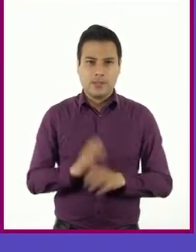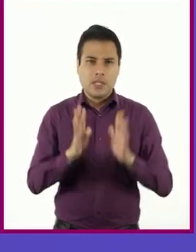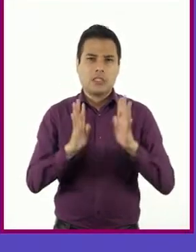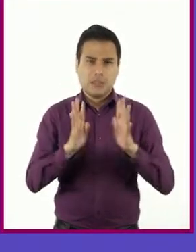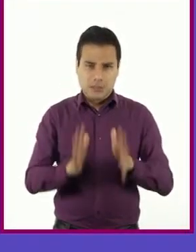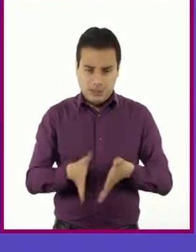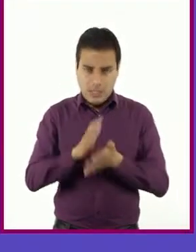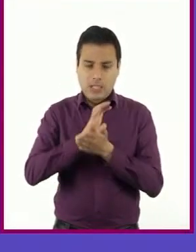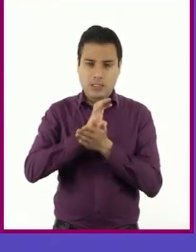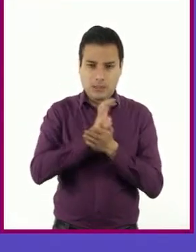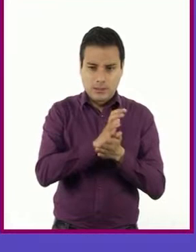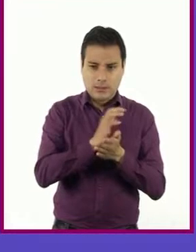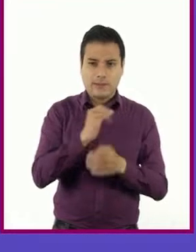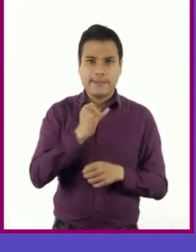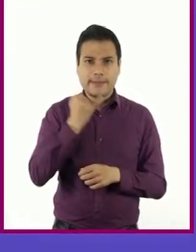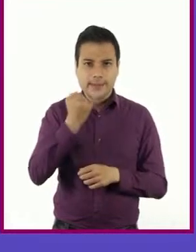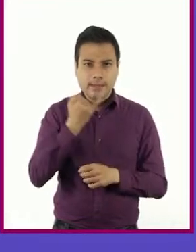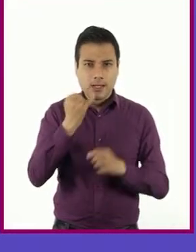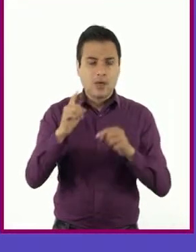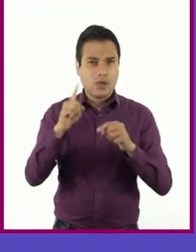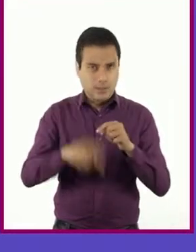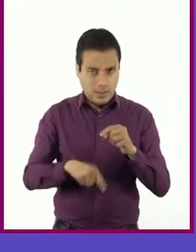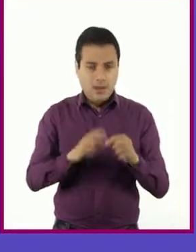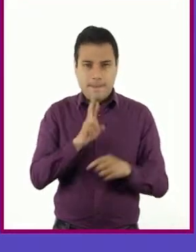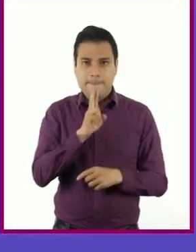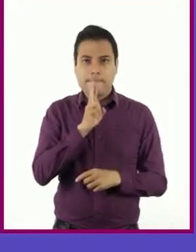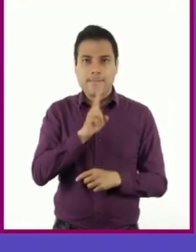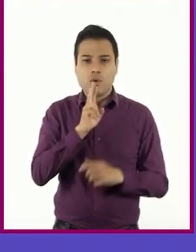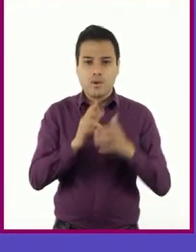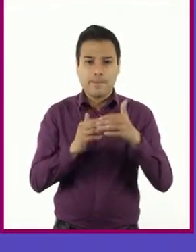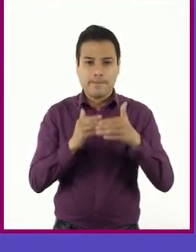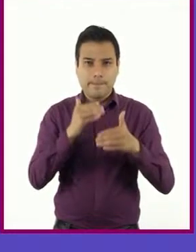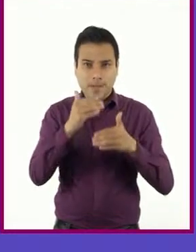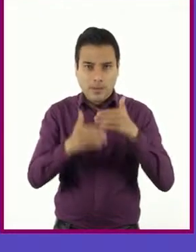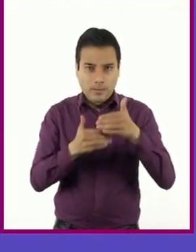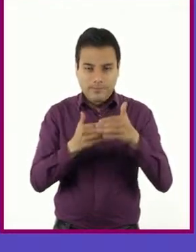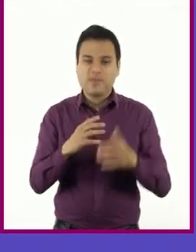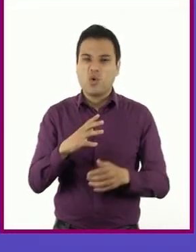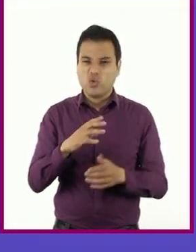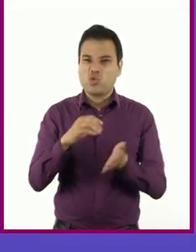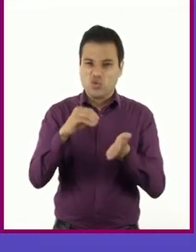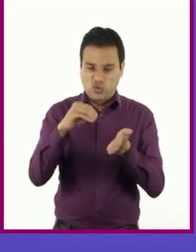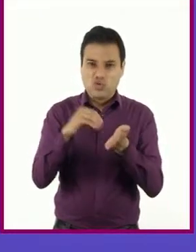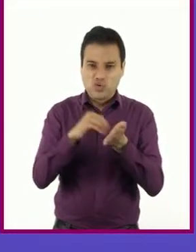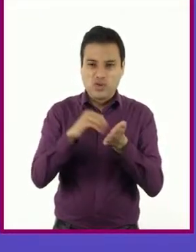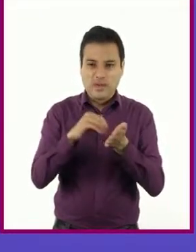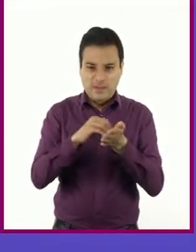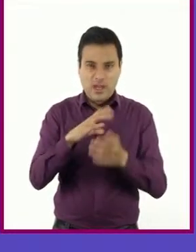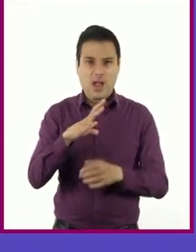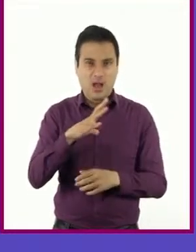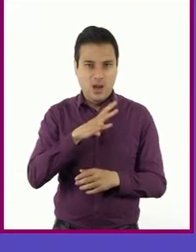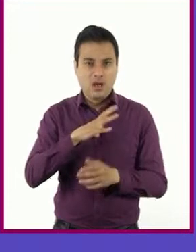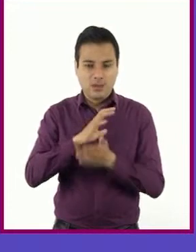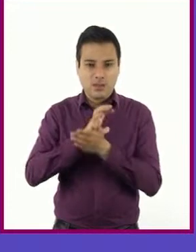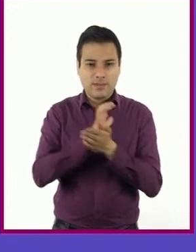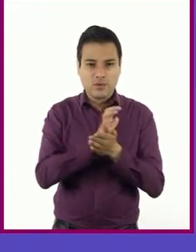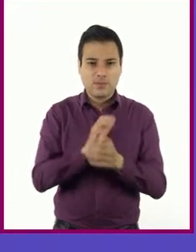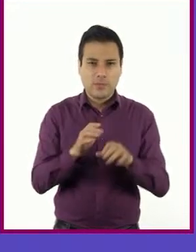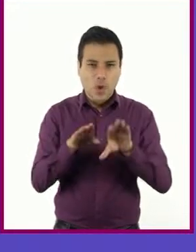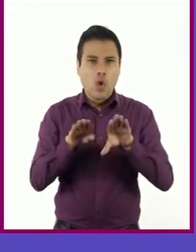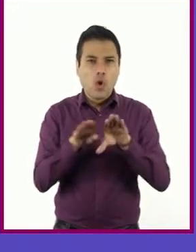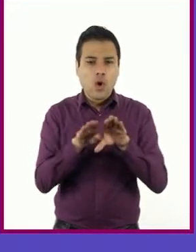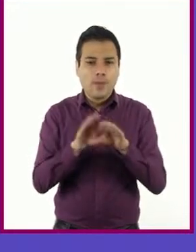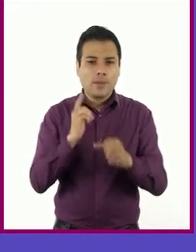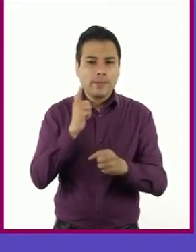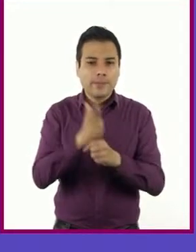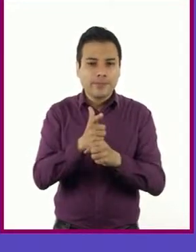discriminación a integrantes de los grupos étnicos, el fenómeno aún se presenta en la entidad y uno de los signos para descubrirlo es el olvido